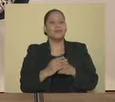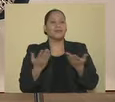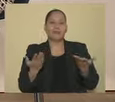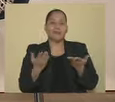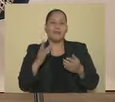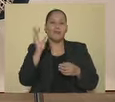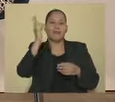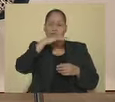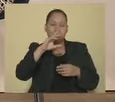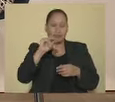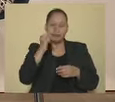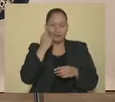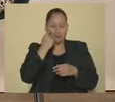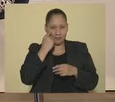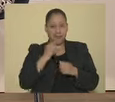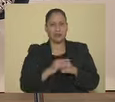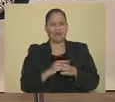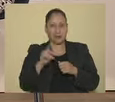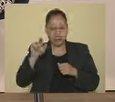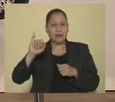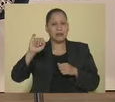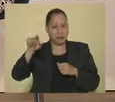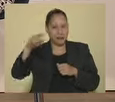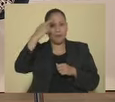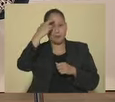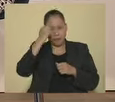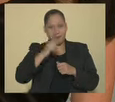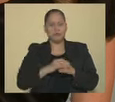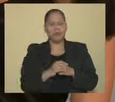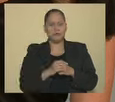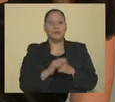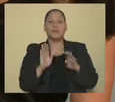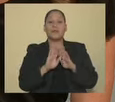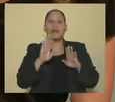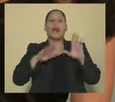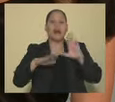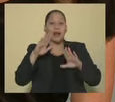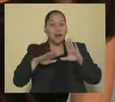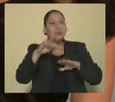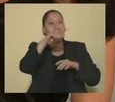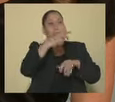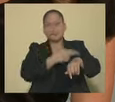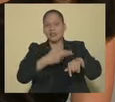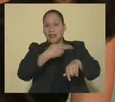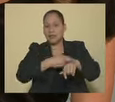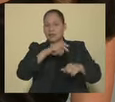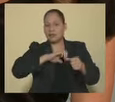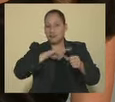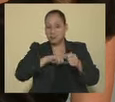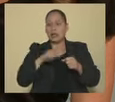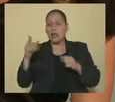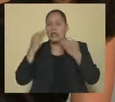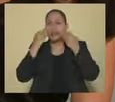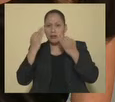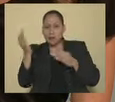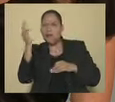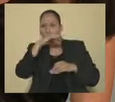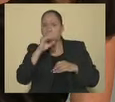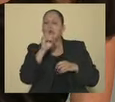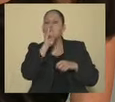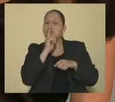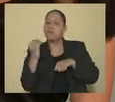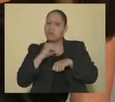no es falso. Lo que pasa es que tiene razón. En muchas ocasiones, en muchos procedimientos hay testigos falsos, hay